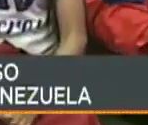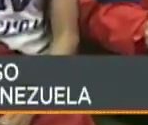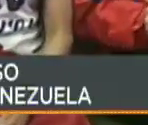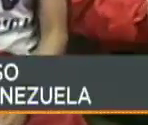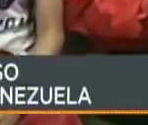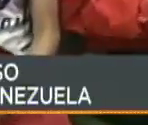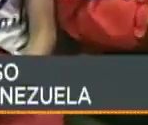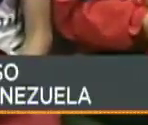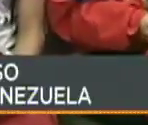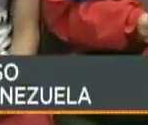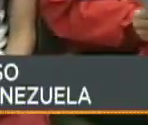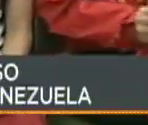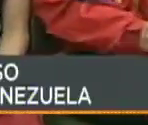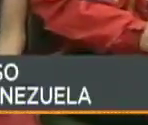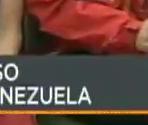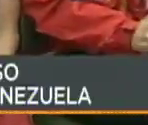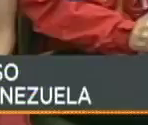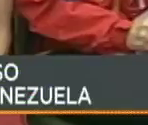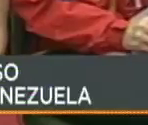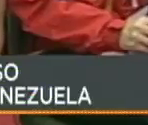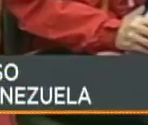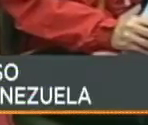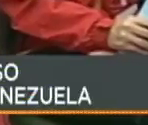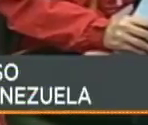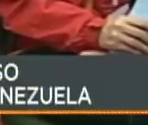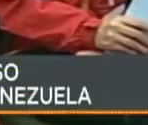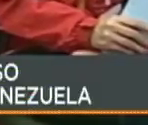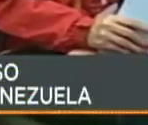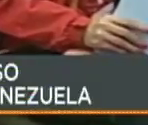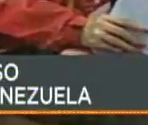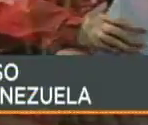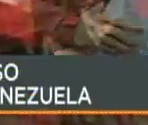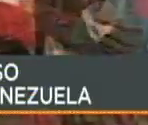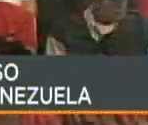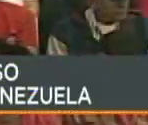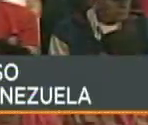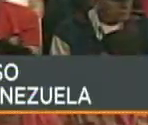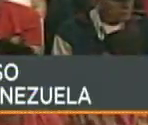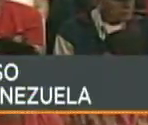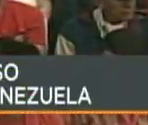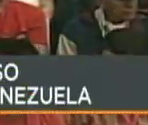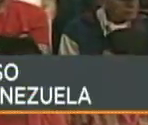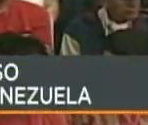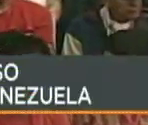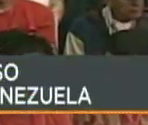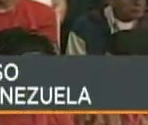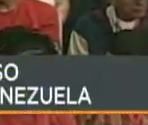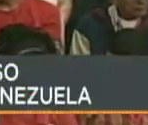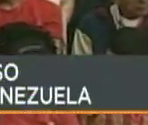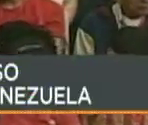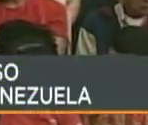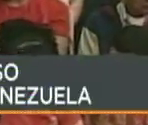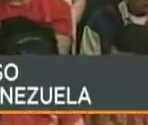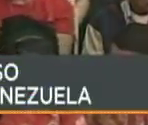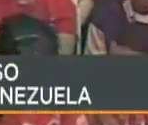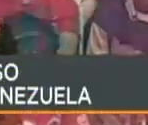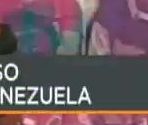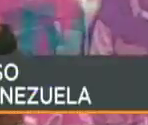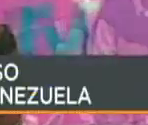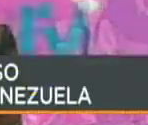todas las mesas de trabajo que hubo 12 mesas de trabajo cada mesa de trabajo tenía dos